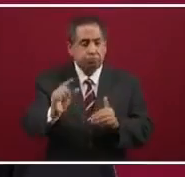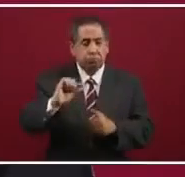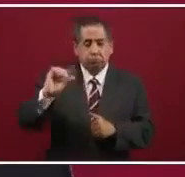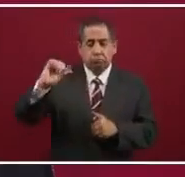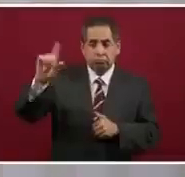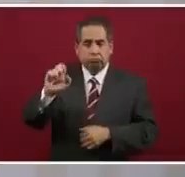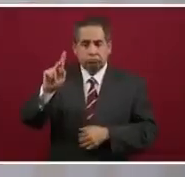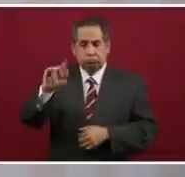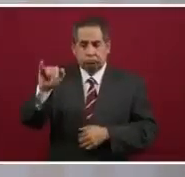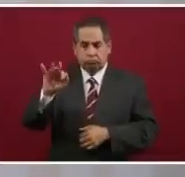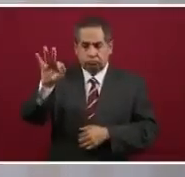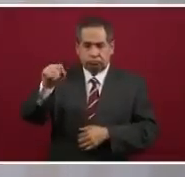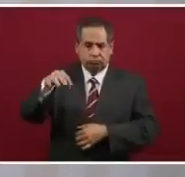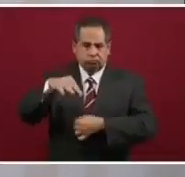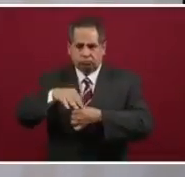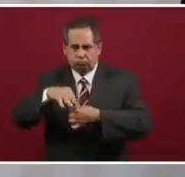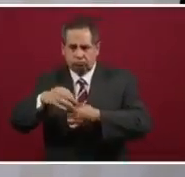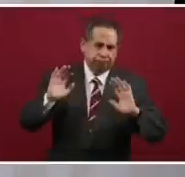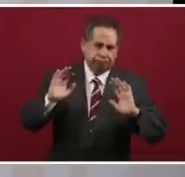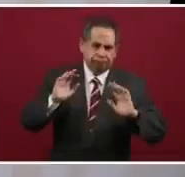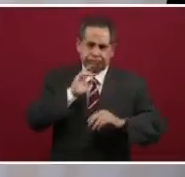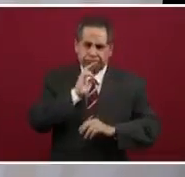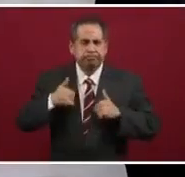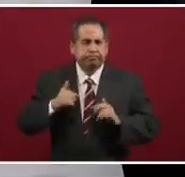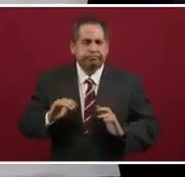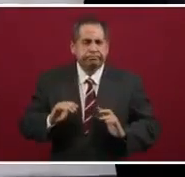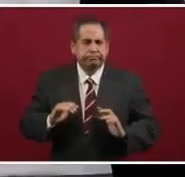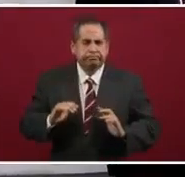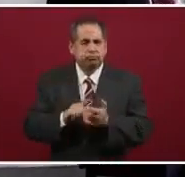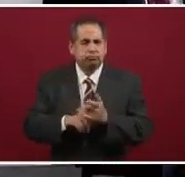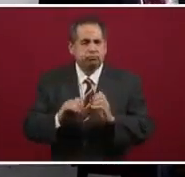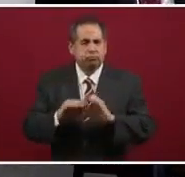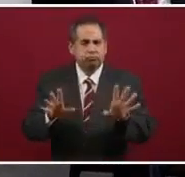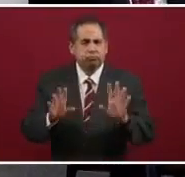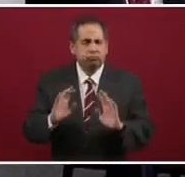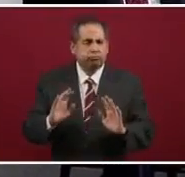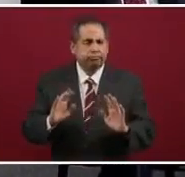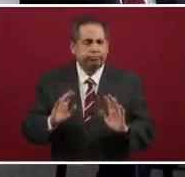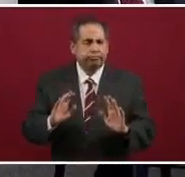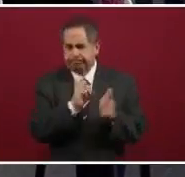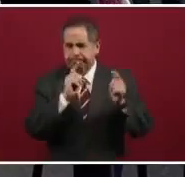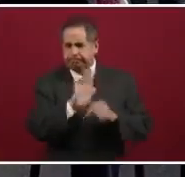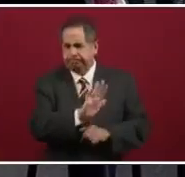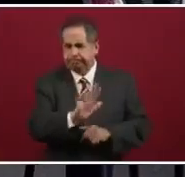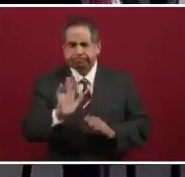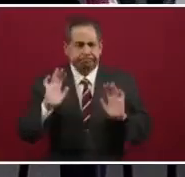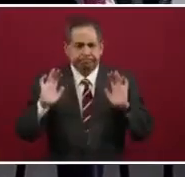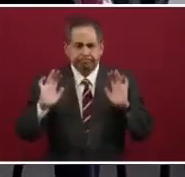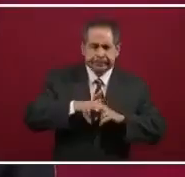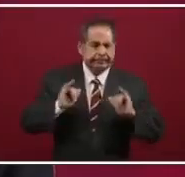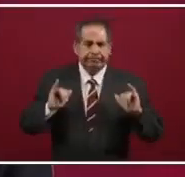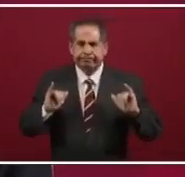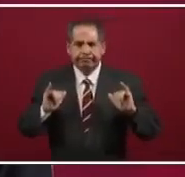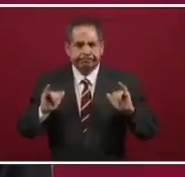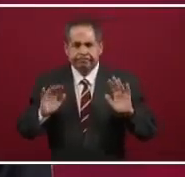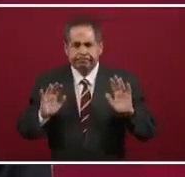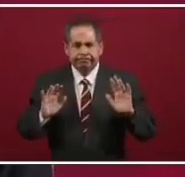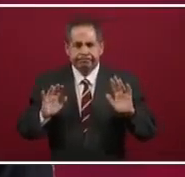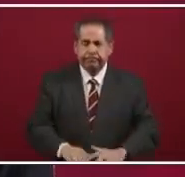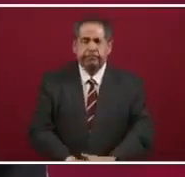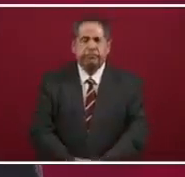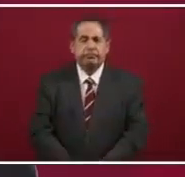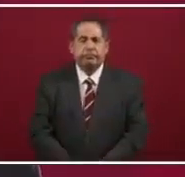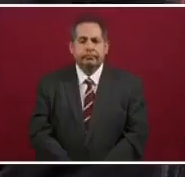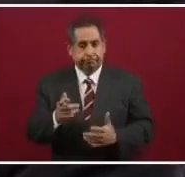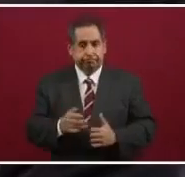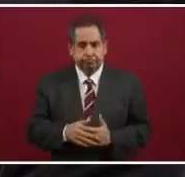autoridades electorales las que resuelvan con absoluta, con plena independencia, que no se meta el